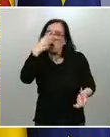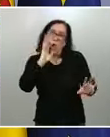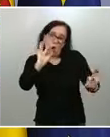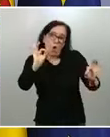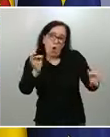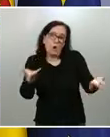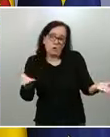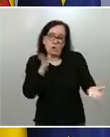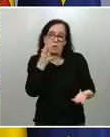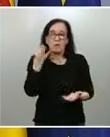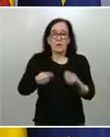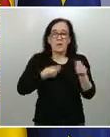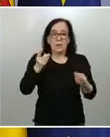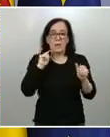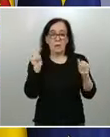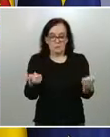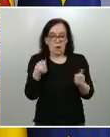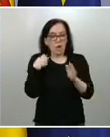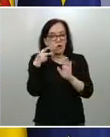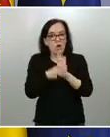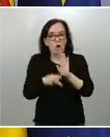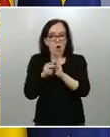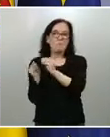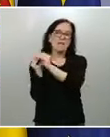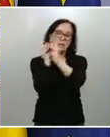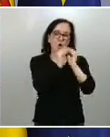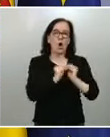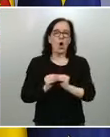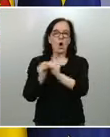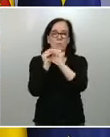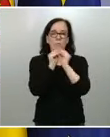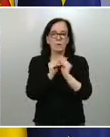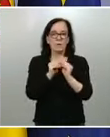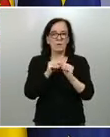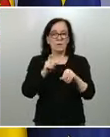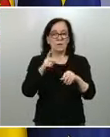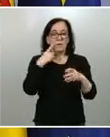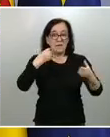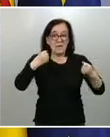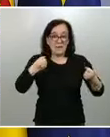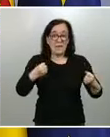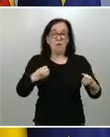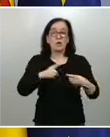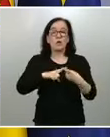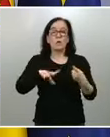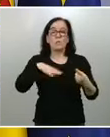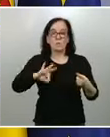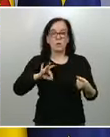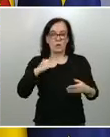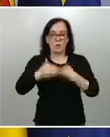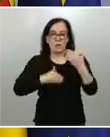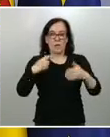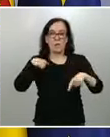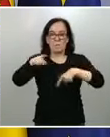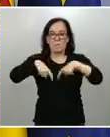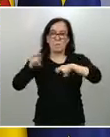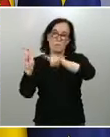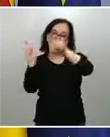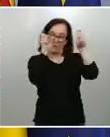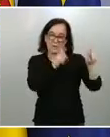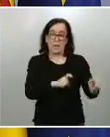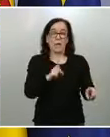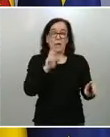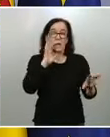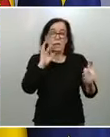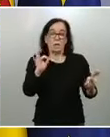se pongan unas normas comunes de carácter sanitario para proceder a la movilidad evidentemente esto también